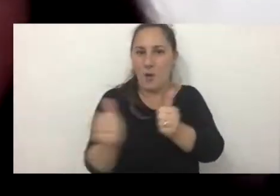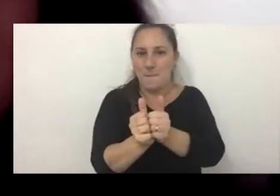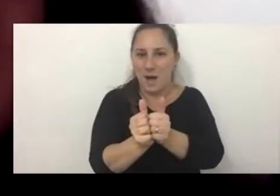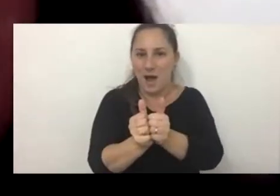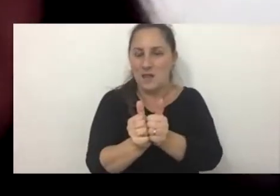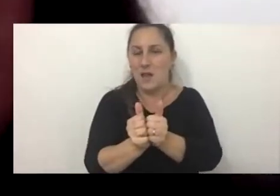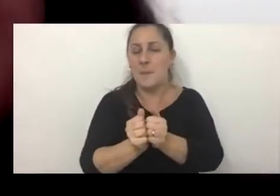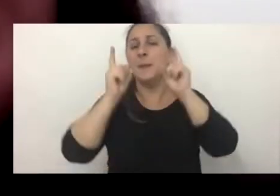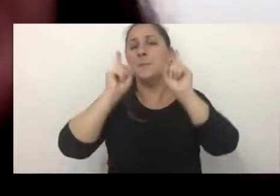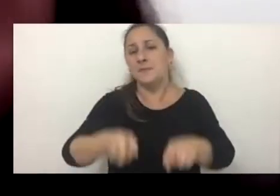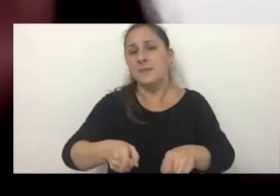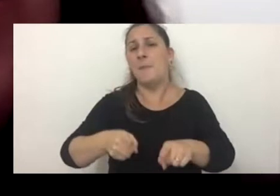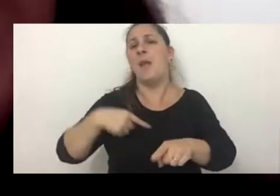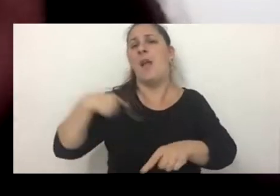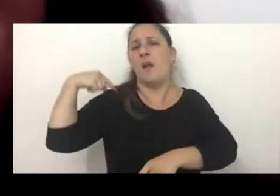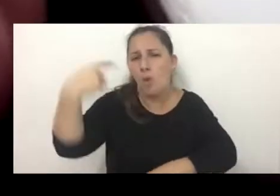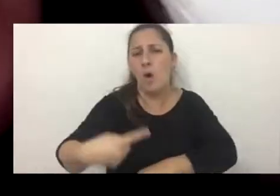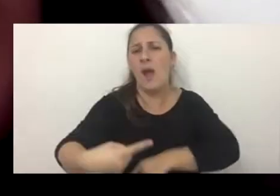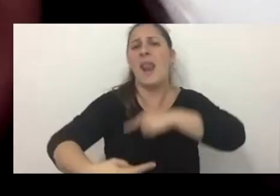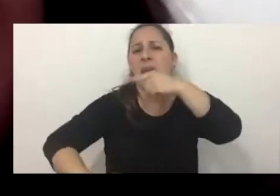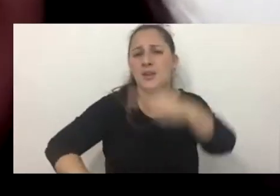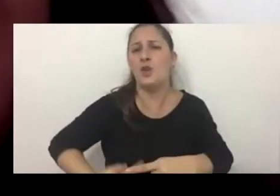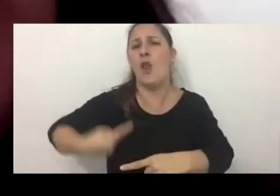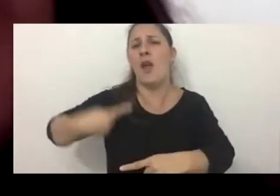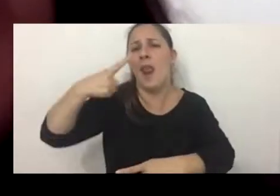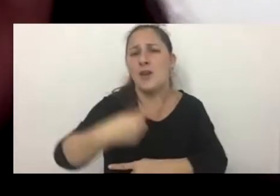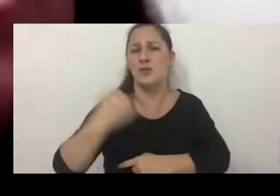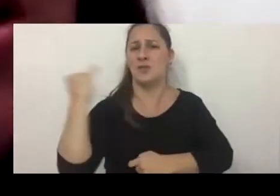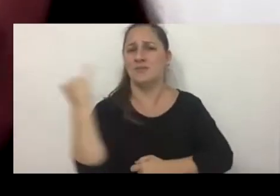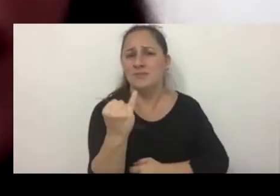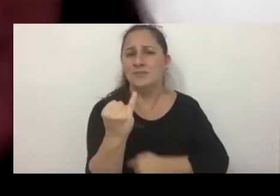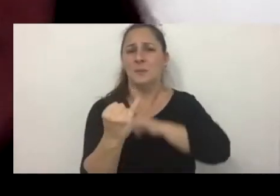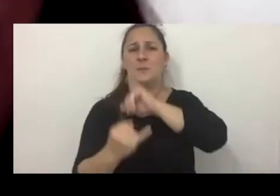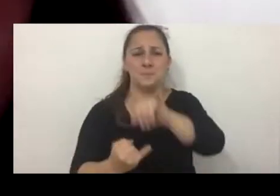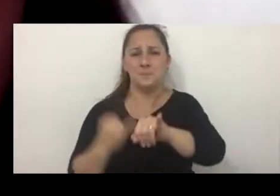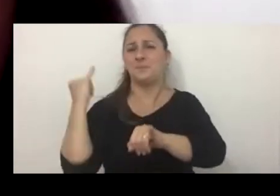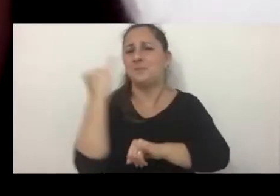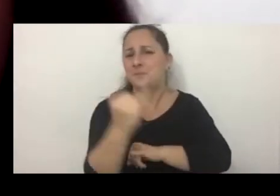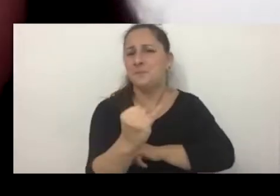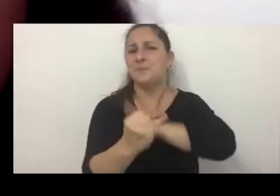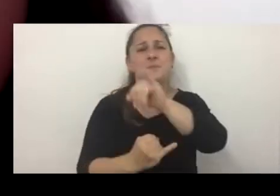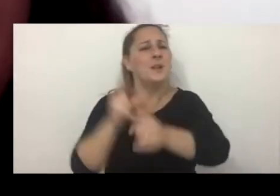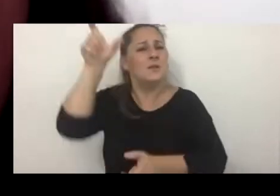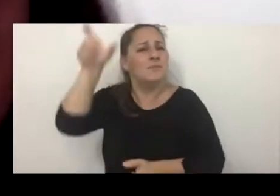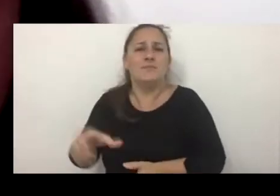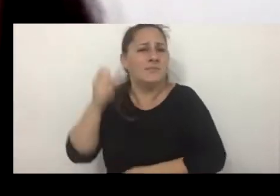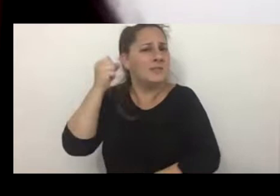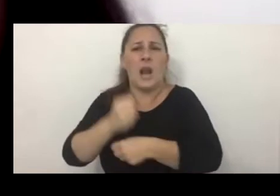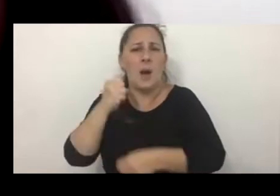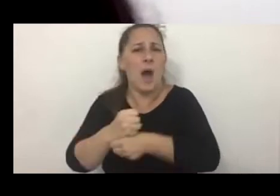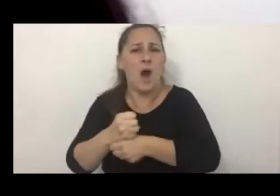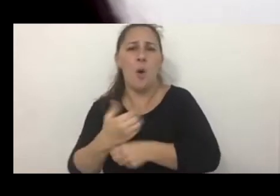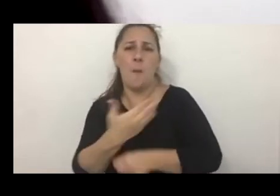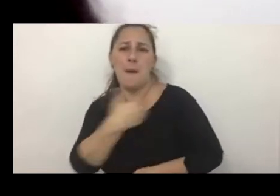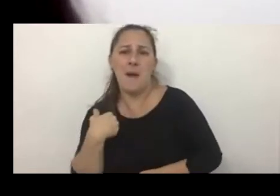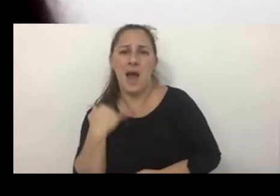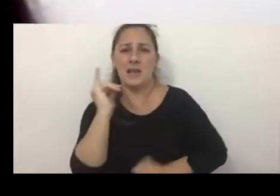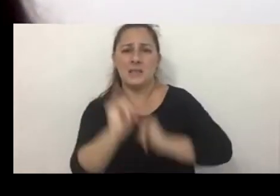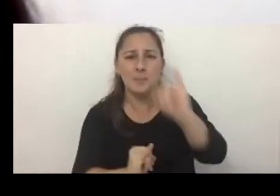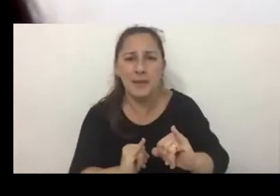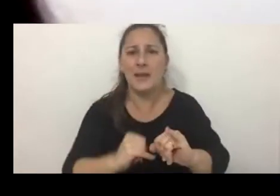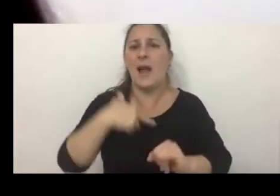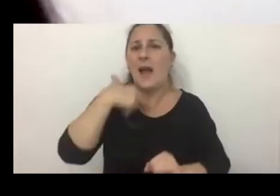esa experiencia pasada por su propio cuerpo, por el conocimiento de haber estado en ese lugar varias veces seguramente, y que